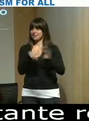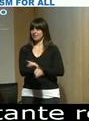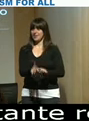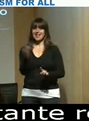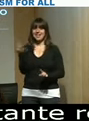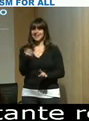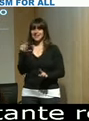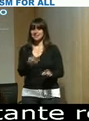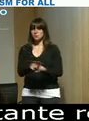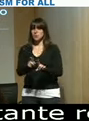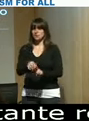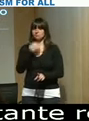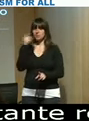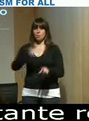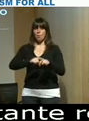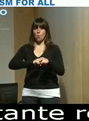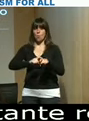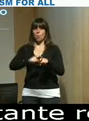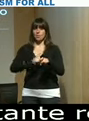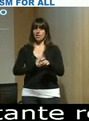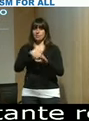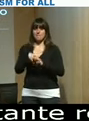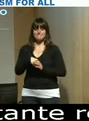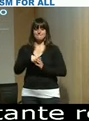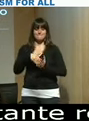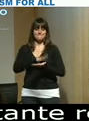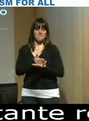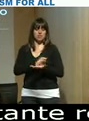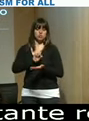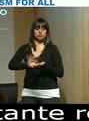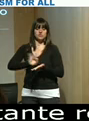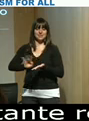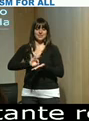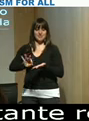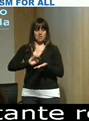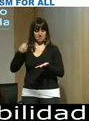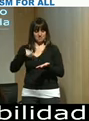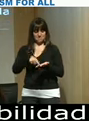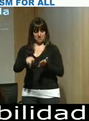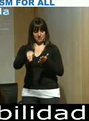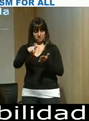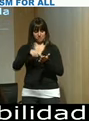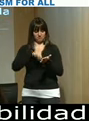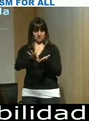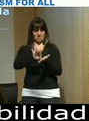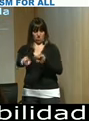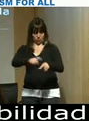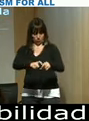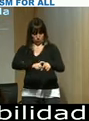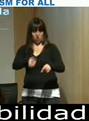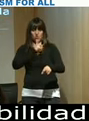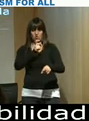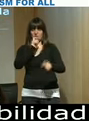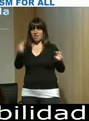cualidad de un medio, entorno, producto o servicio cuyas condiciones hace factible su utilización de modo autónomo,